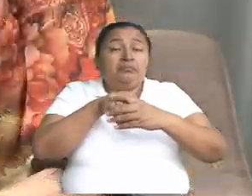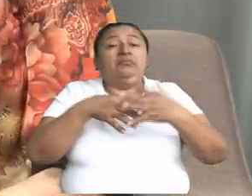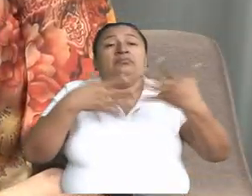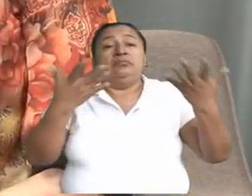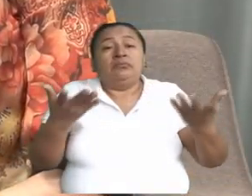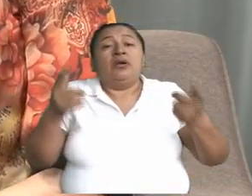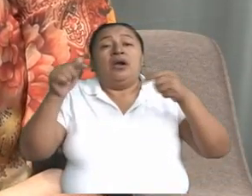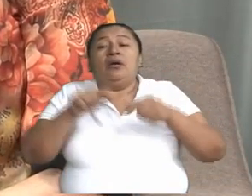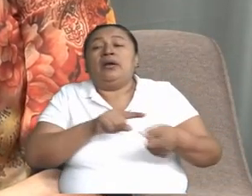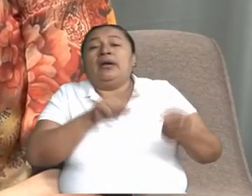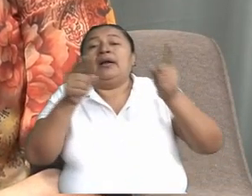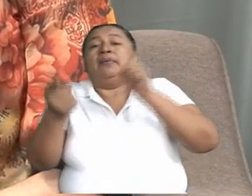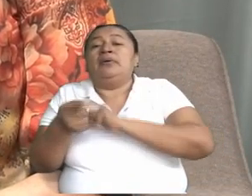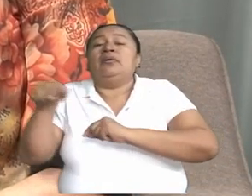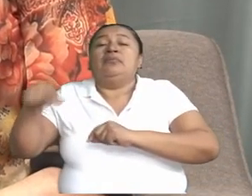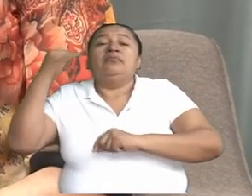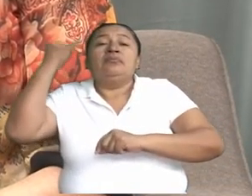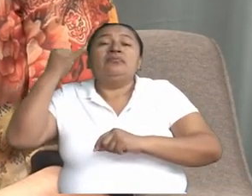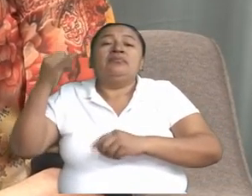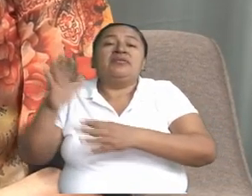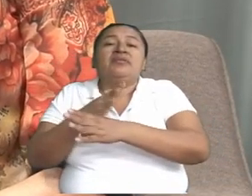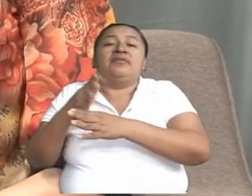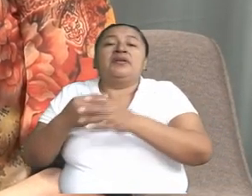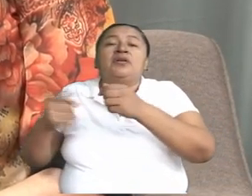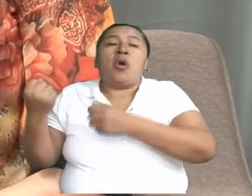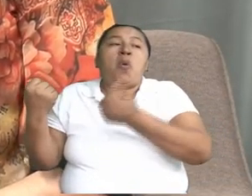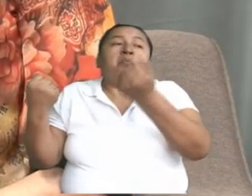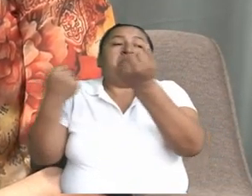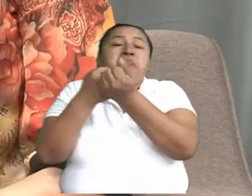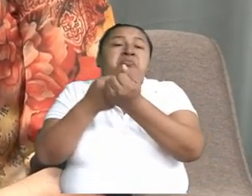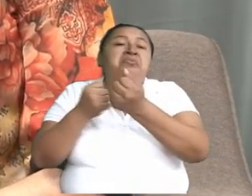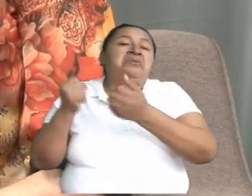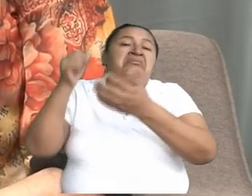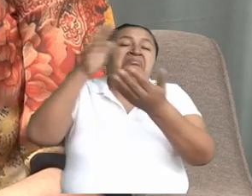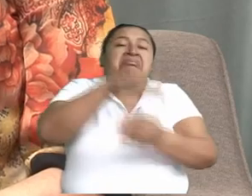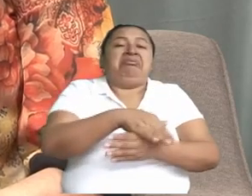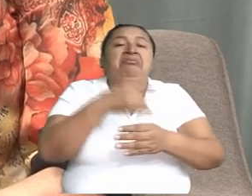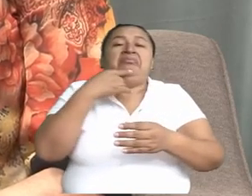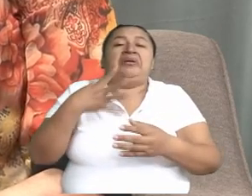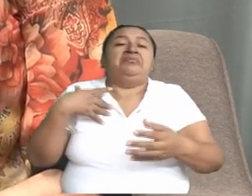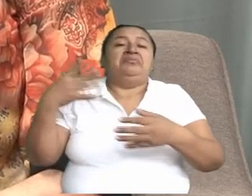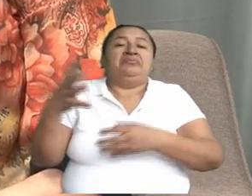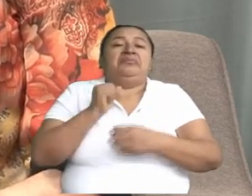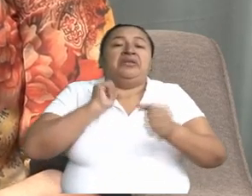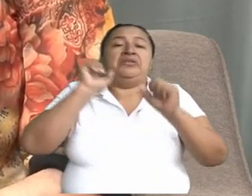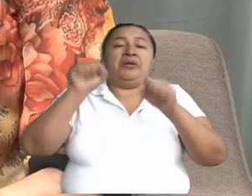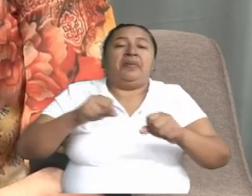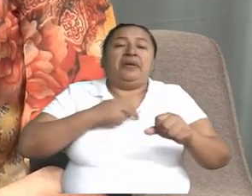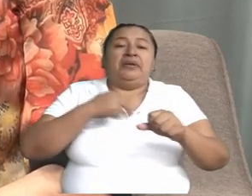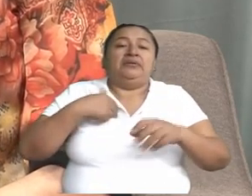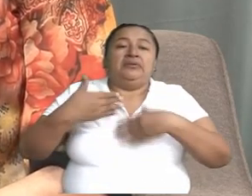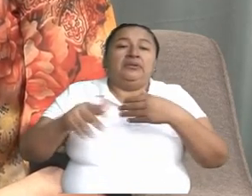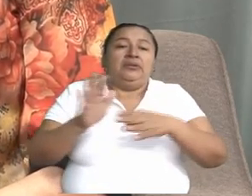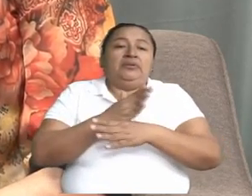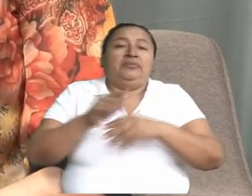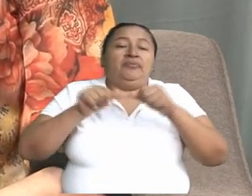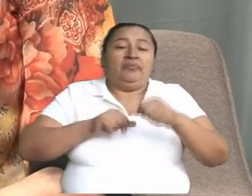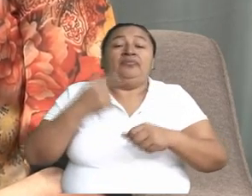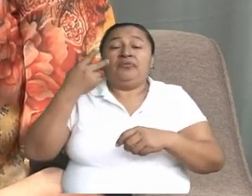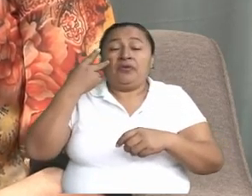ahora ellos están diseñando golpes para arrebatar esa posibilidad, y